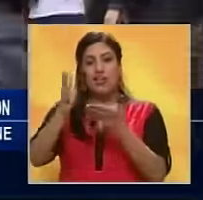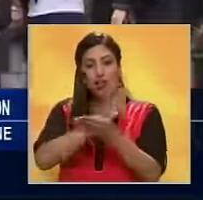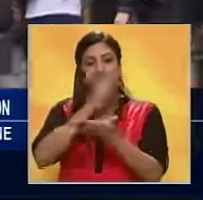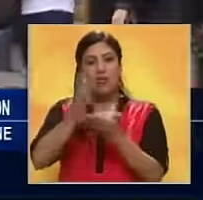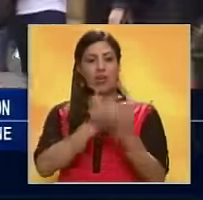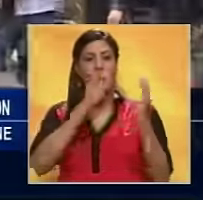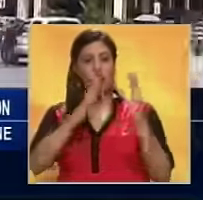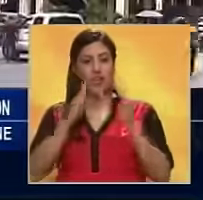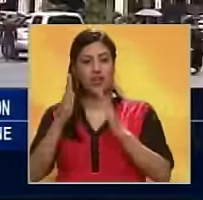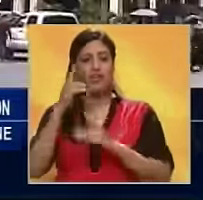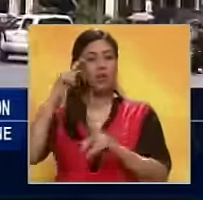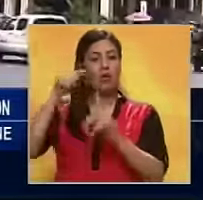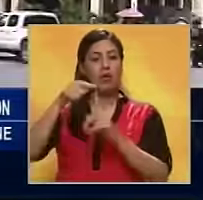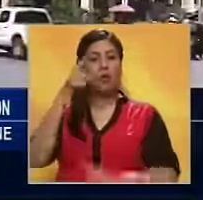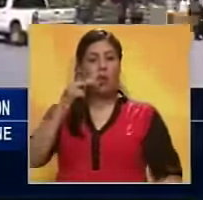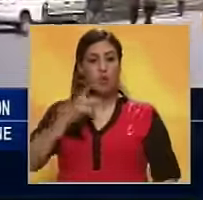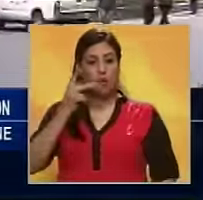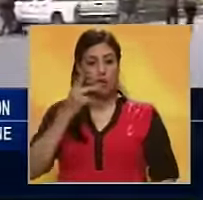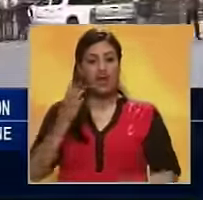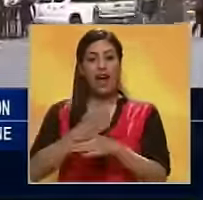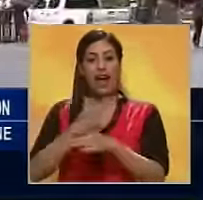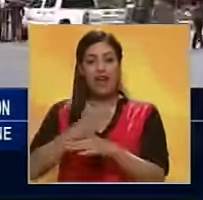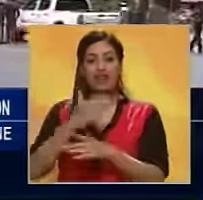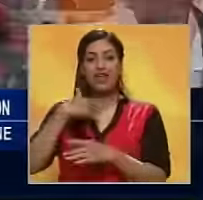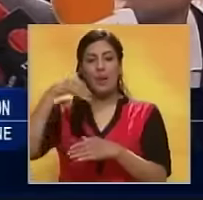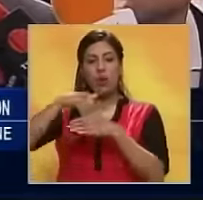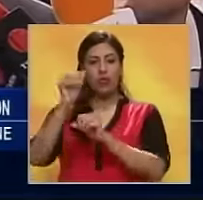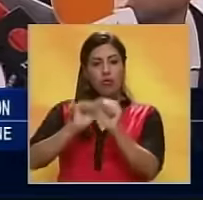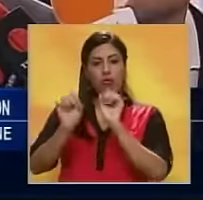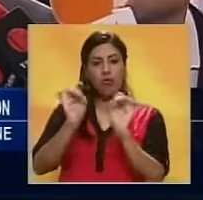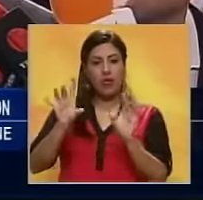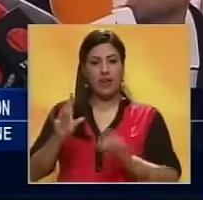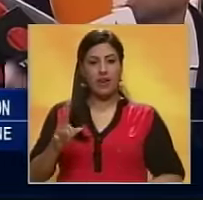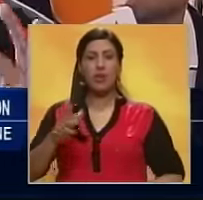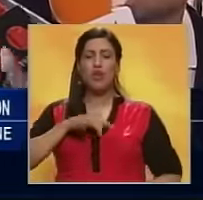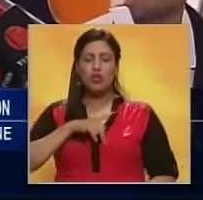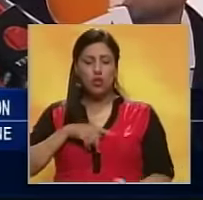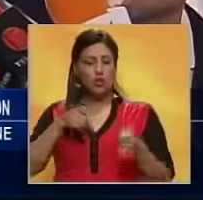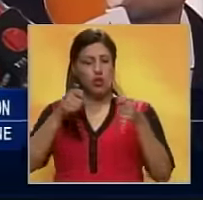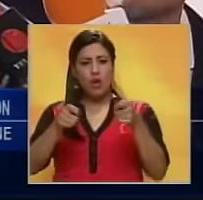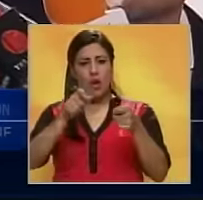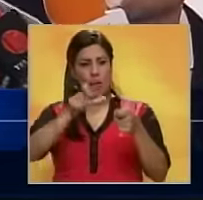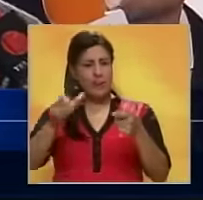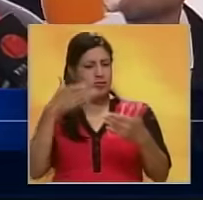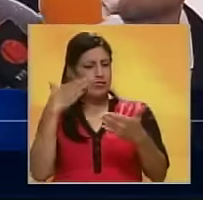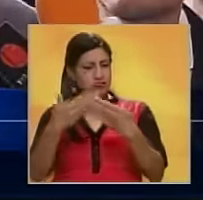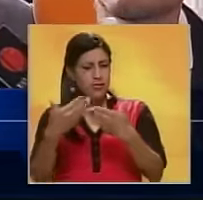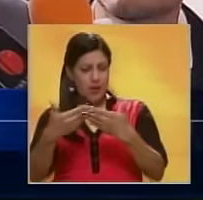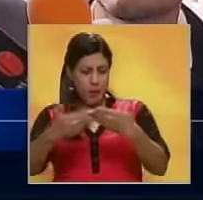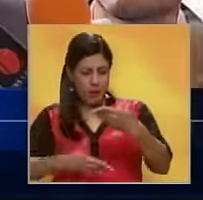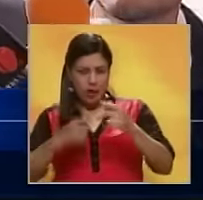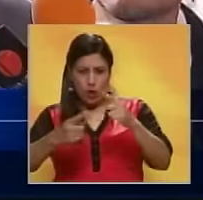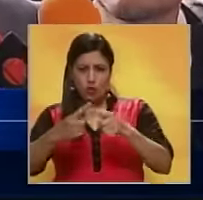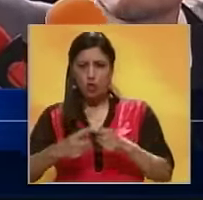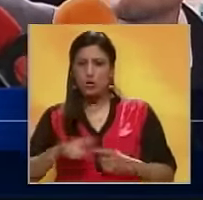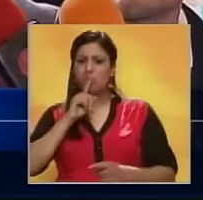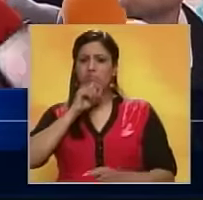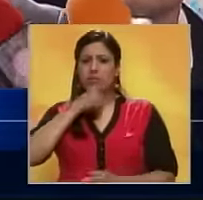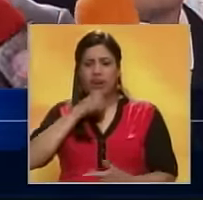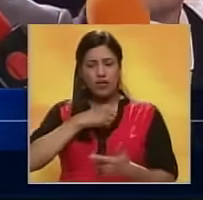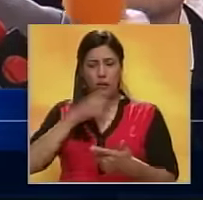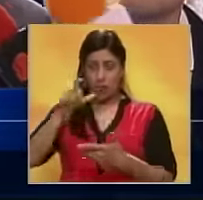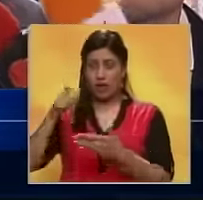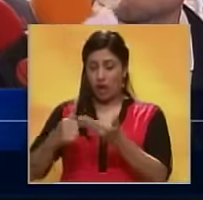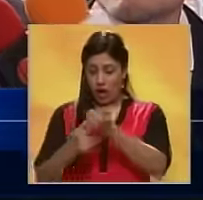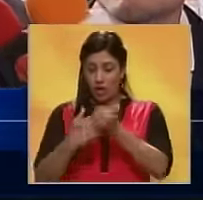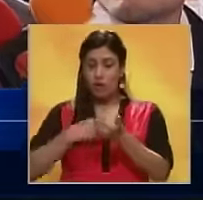todas las organizaciones con fines políticos antes de cualquier evento electoral. No se le entrega a ningún partido político ni siquiera la acta de totalización de los militantes que